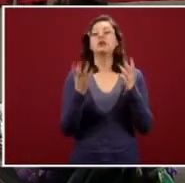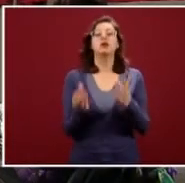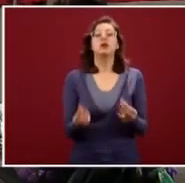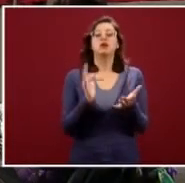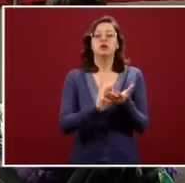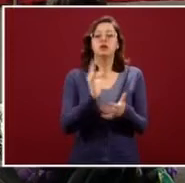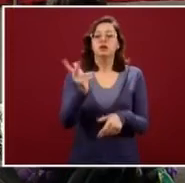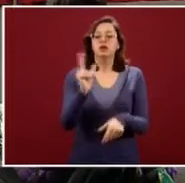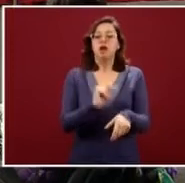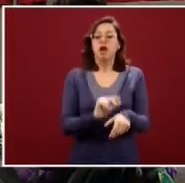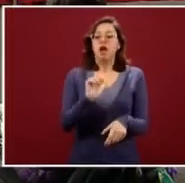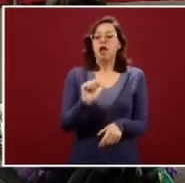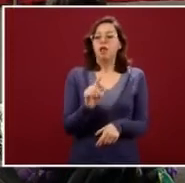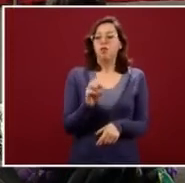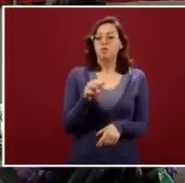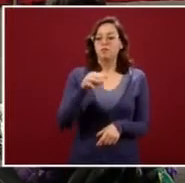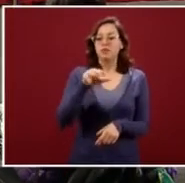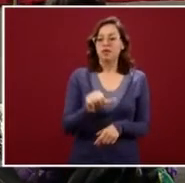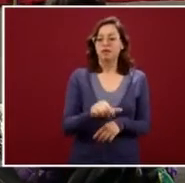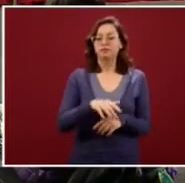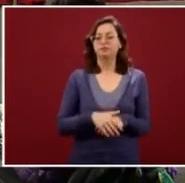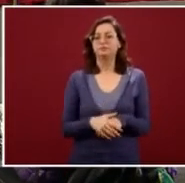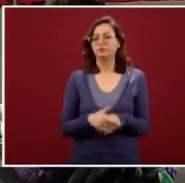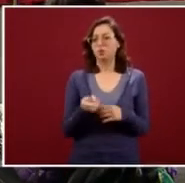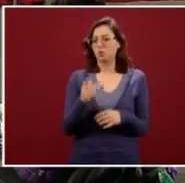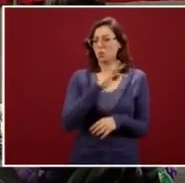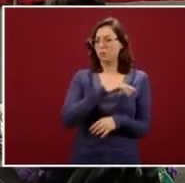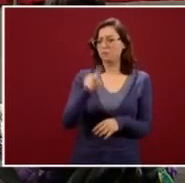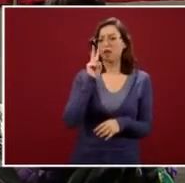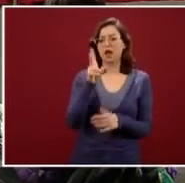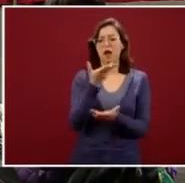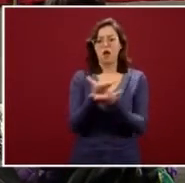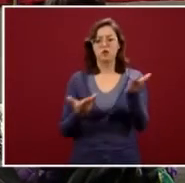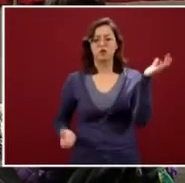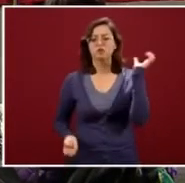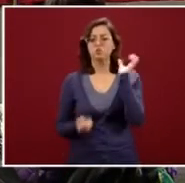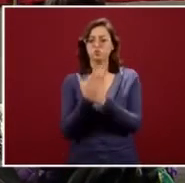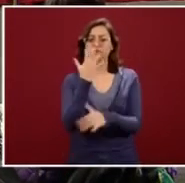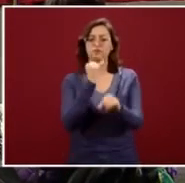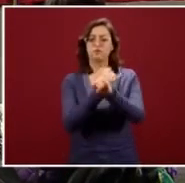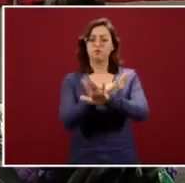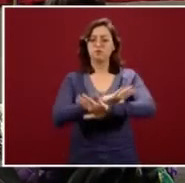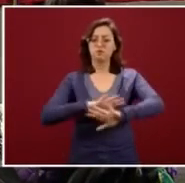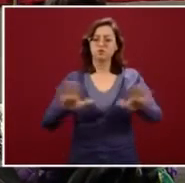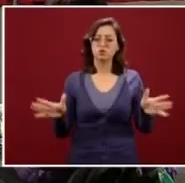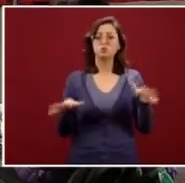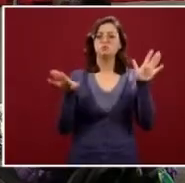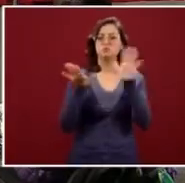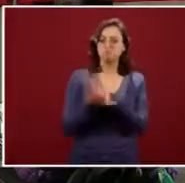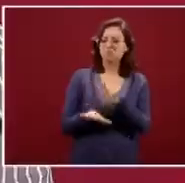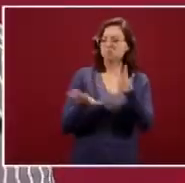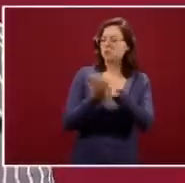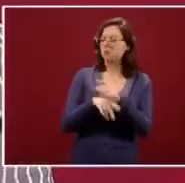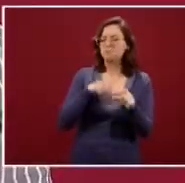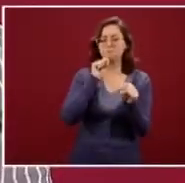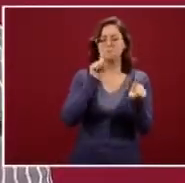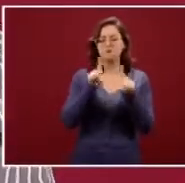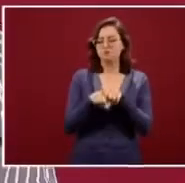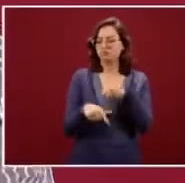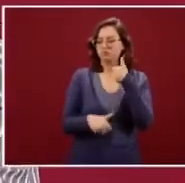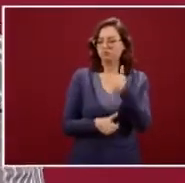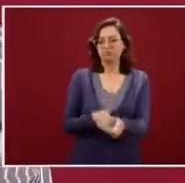Bueno, como ven, hemos introducido algunos cambios al informe y vamos a ir cambiando